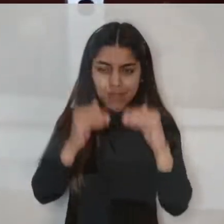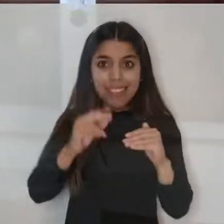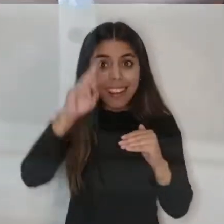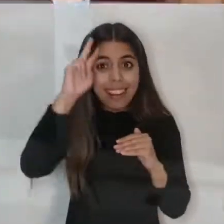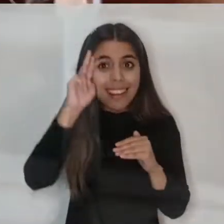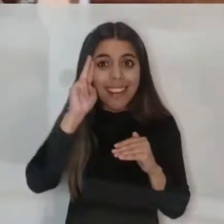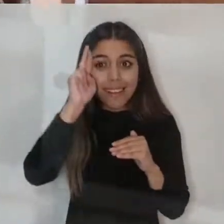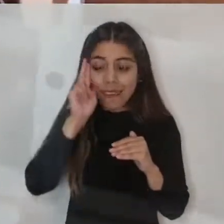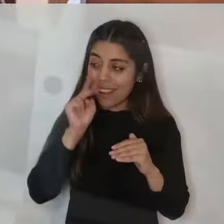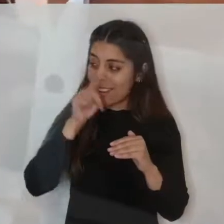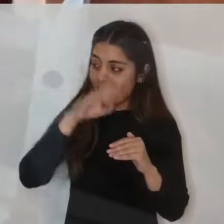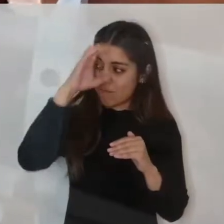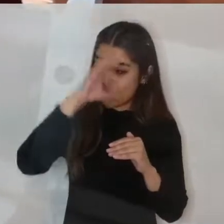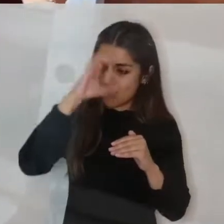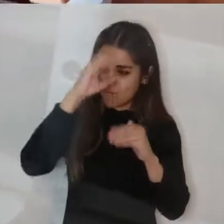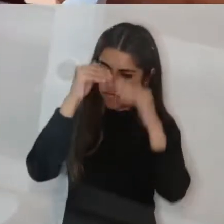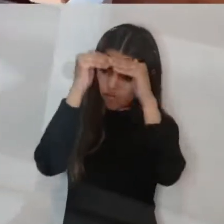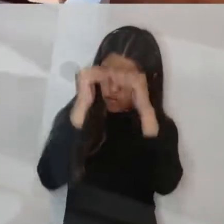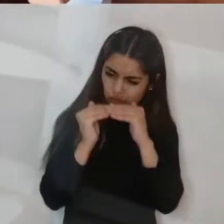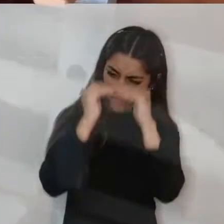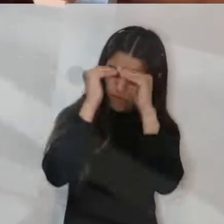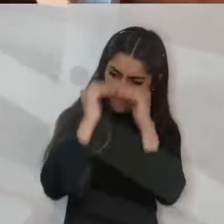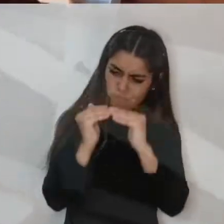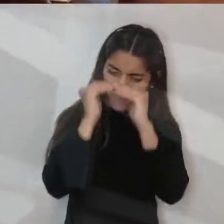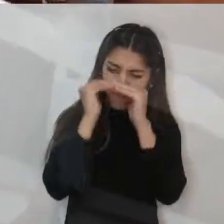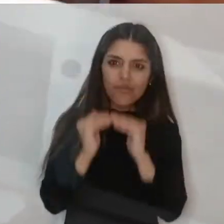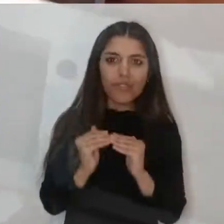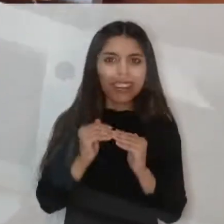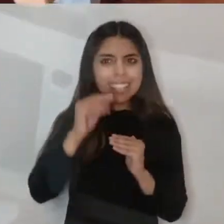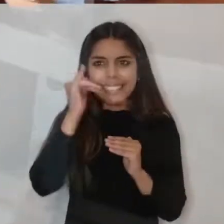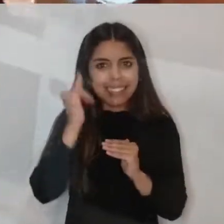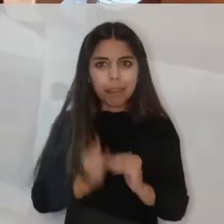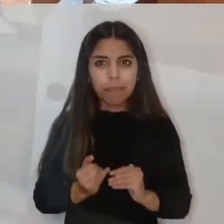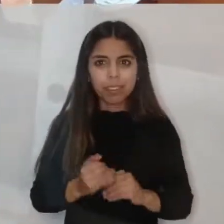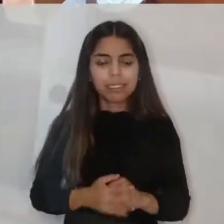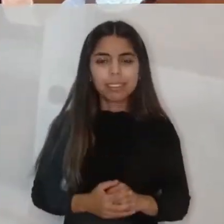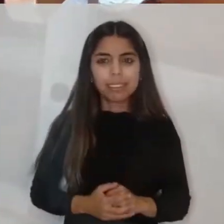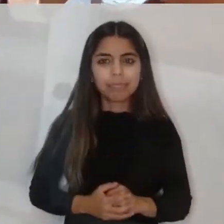la bufanda le salga de. ¿Del mismo ancho? Sí.